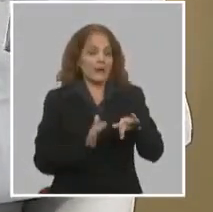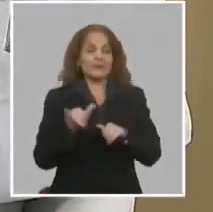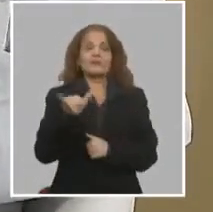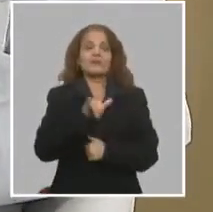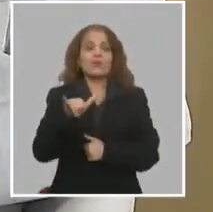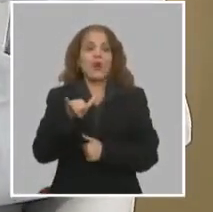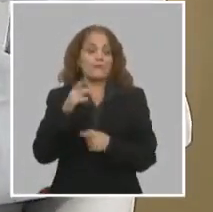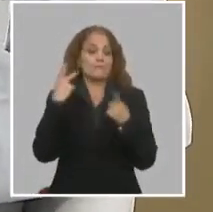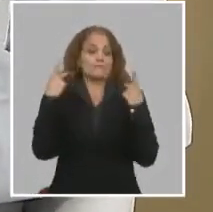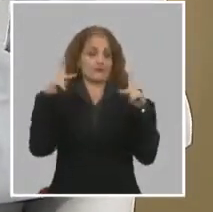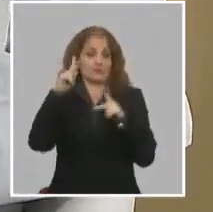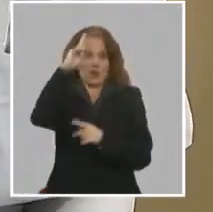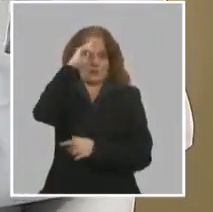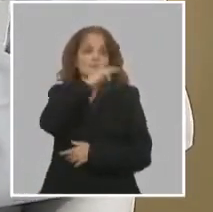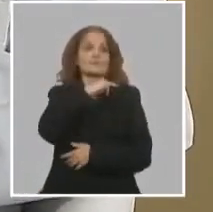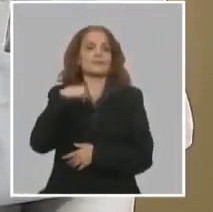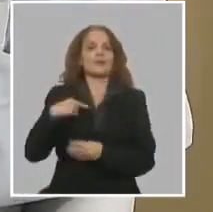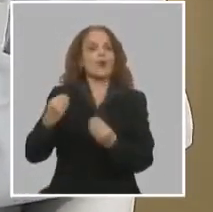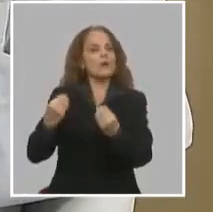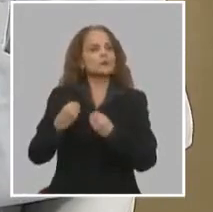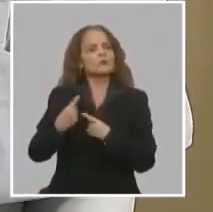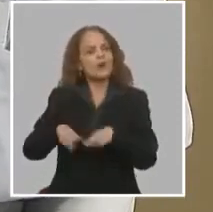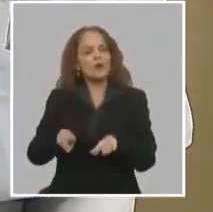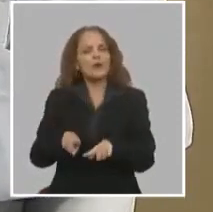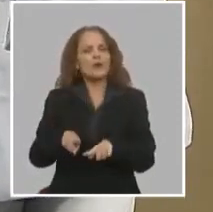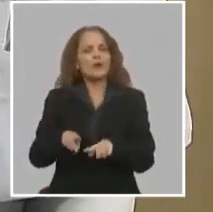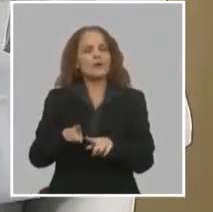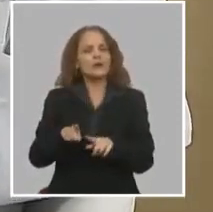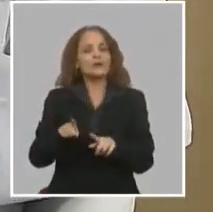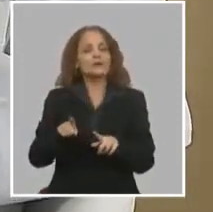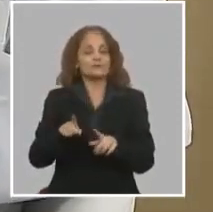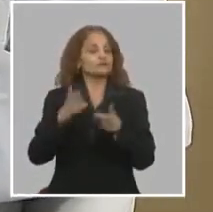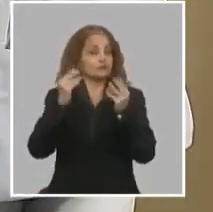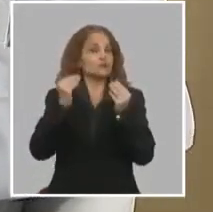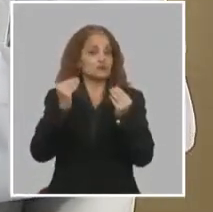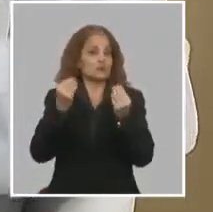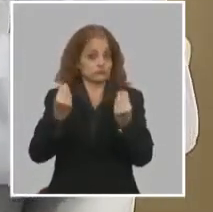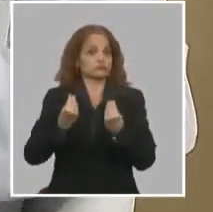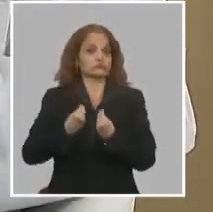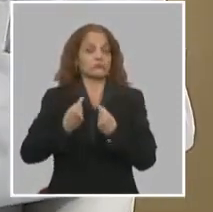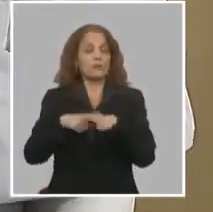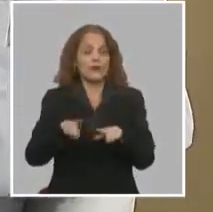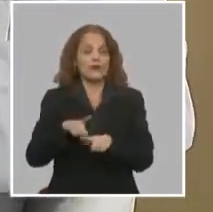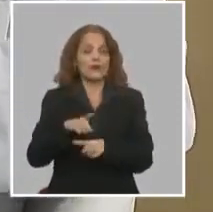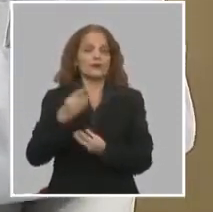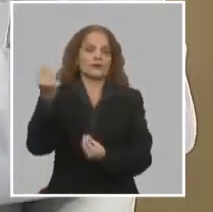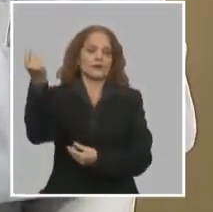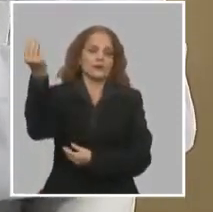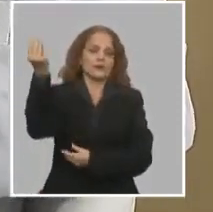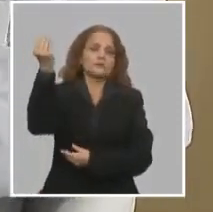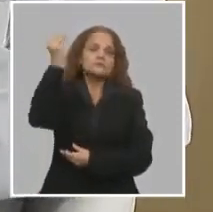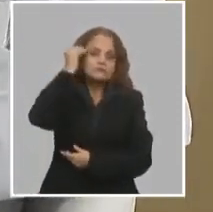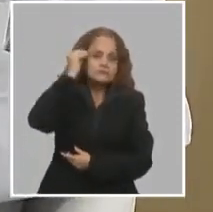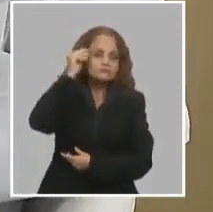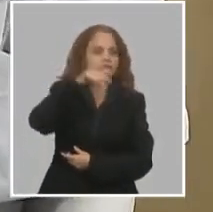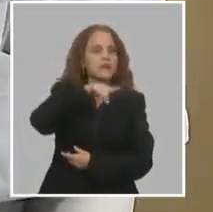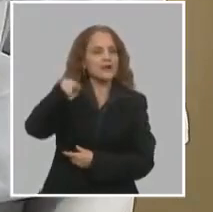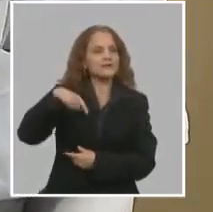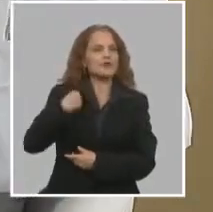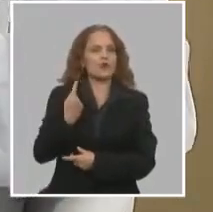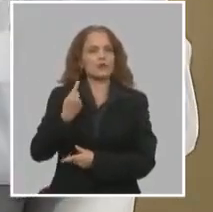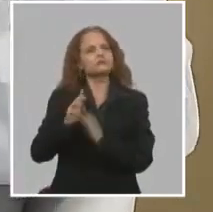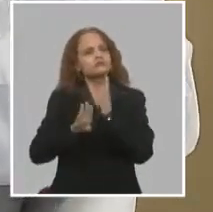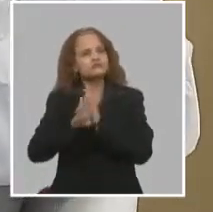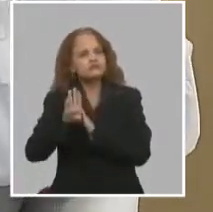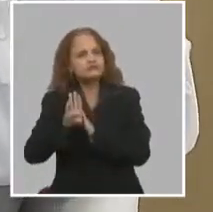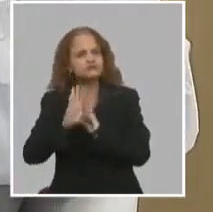también me aportó muchísimo por todo lo que aprendimos, todo lo que enriquecimos allí,